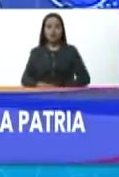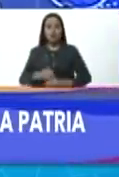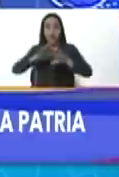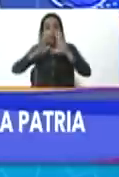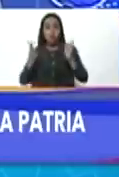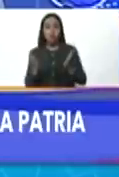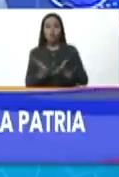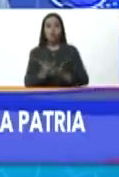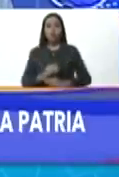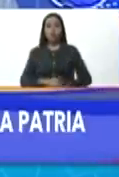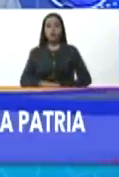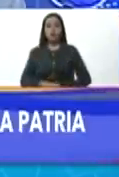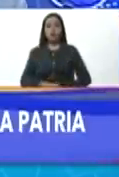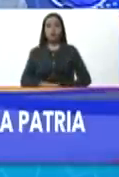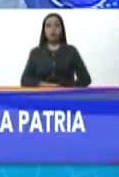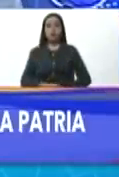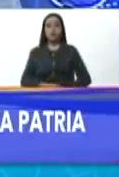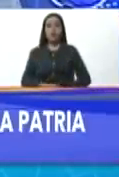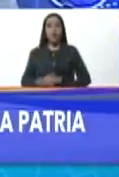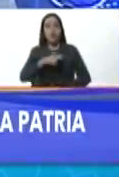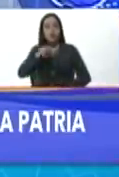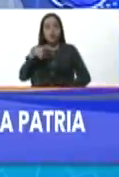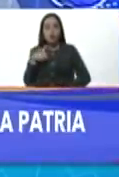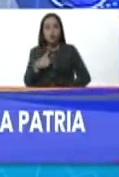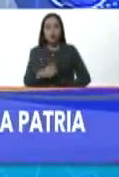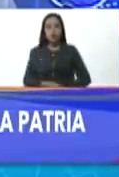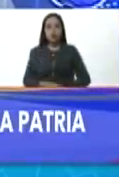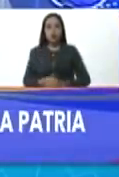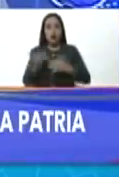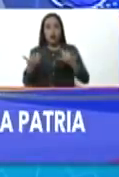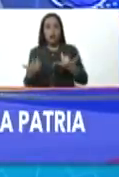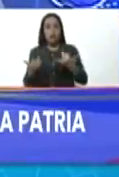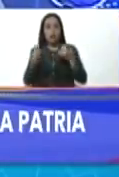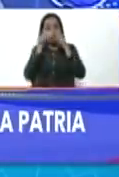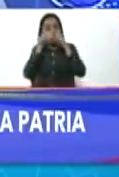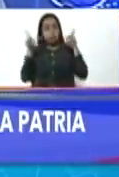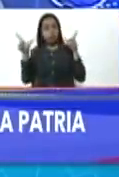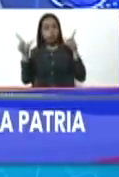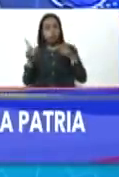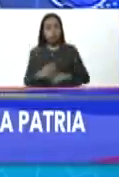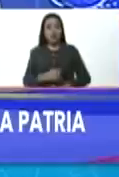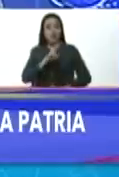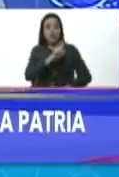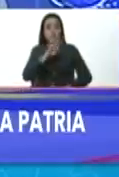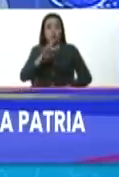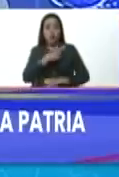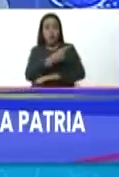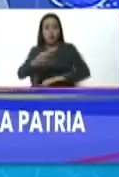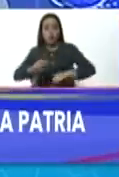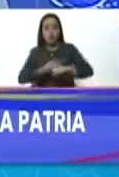mundo. Nosotros hemos estado alerta, estamos alerta las 24 horas.